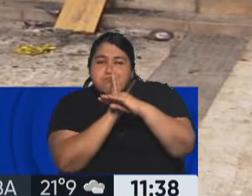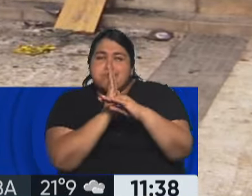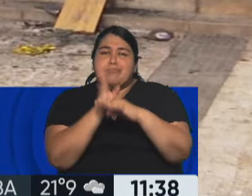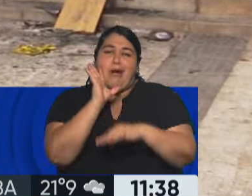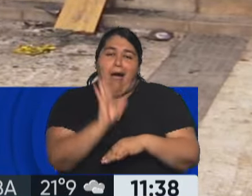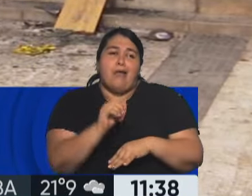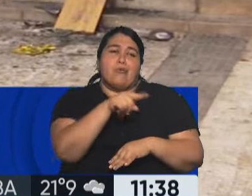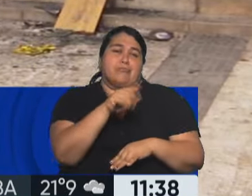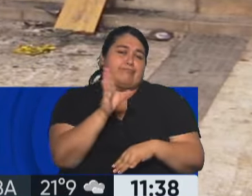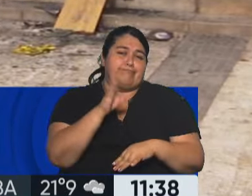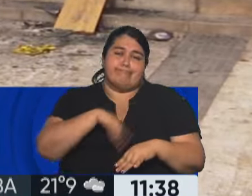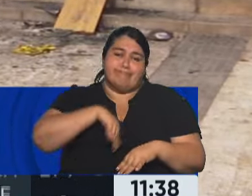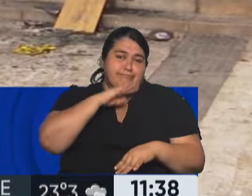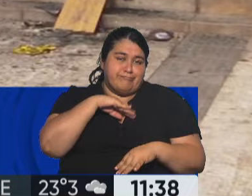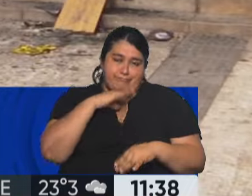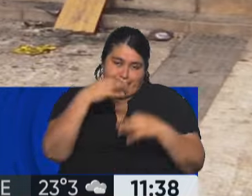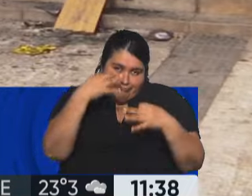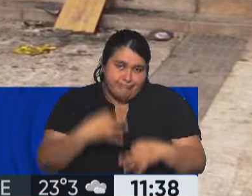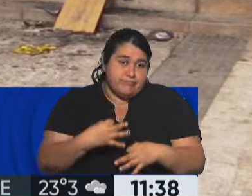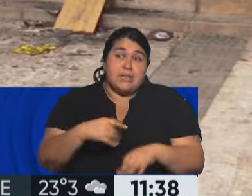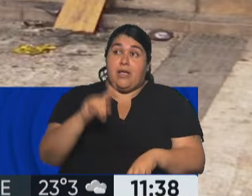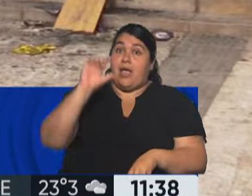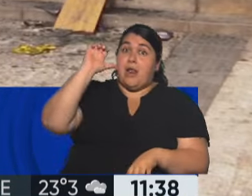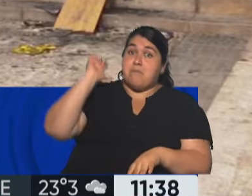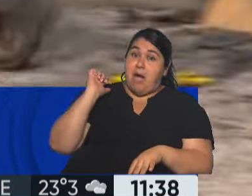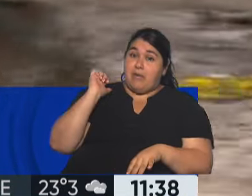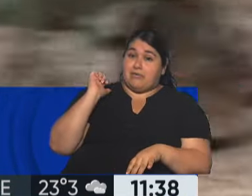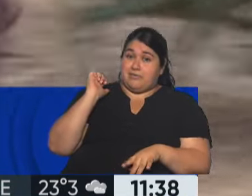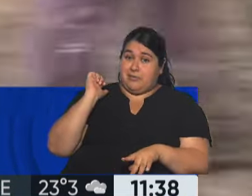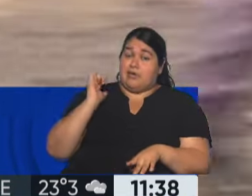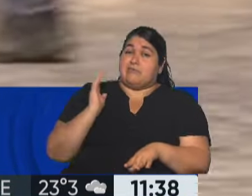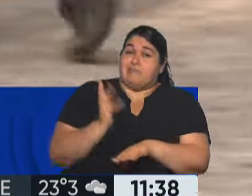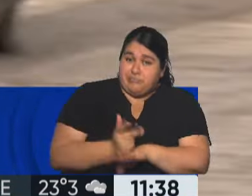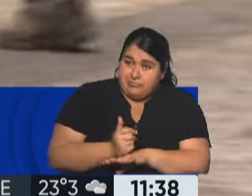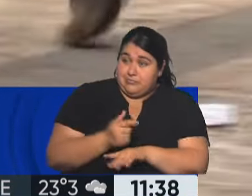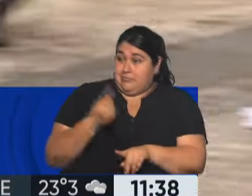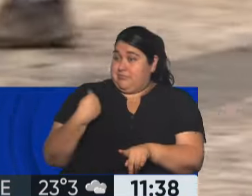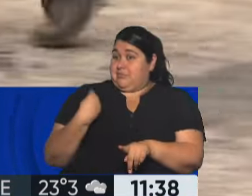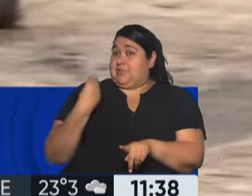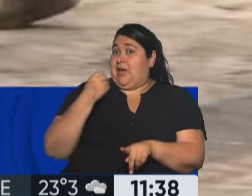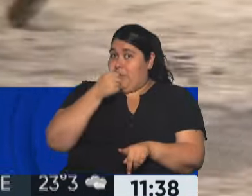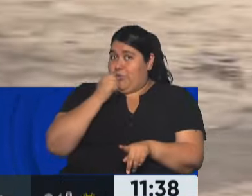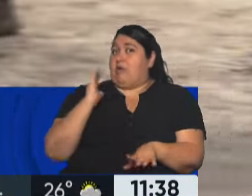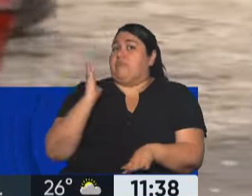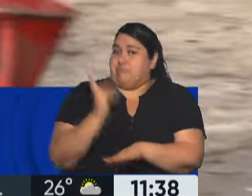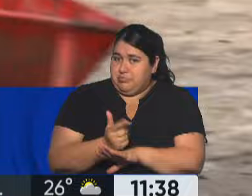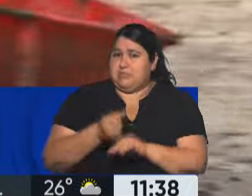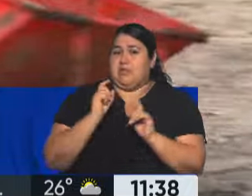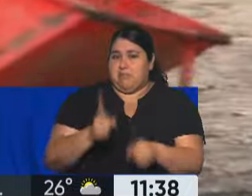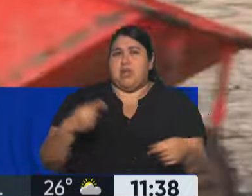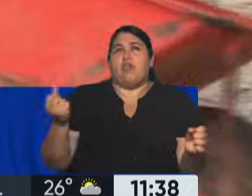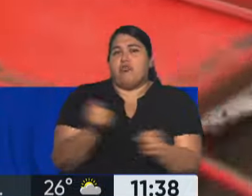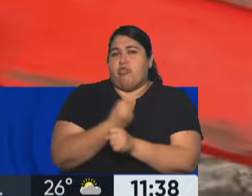perejil porque todo el más el martes han entrado el fin de semana este han entrado y han roto cosas también